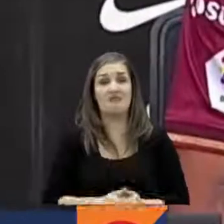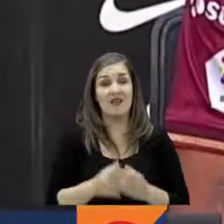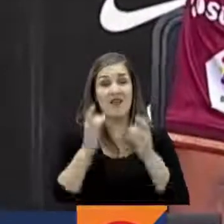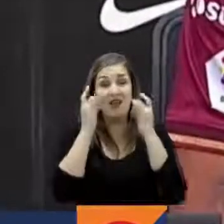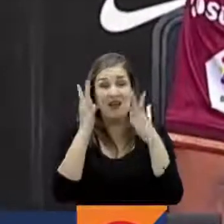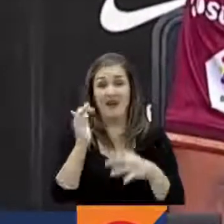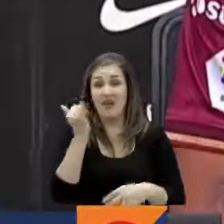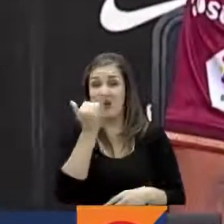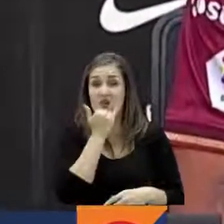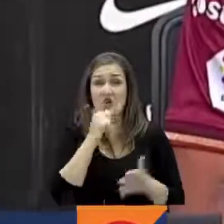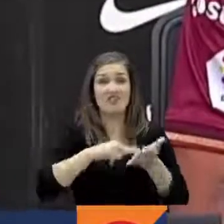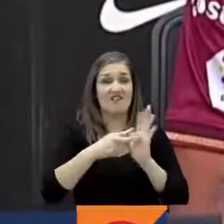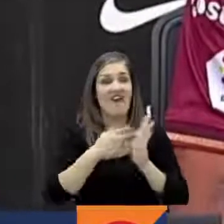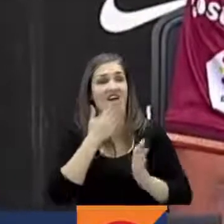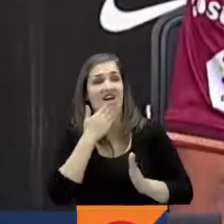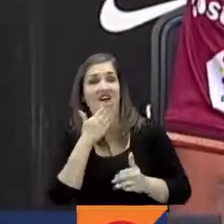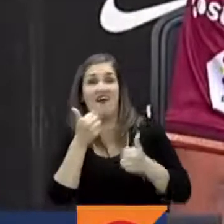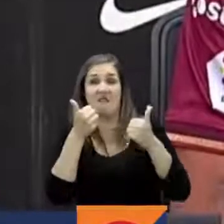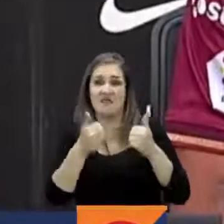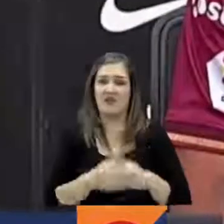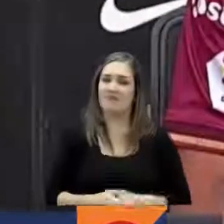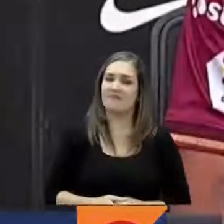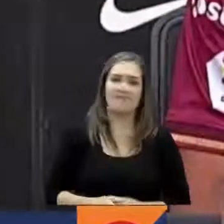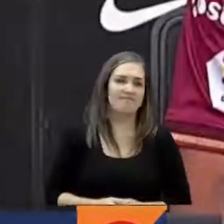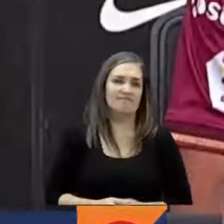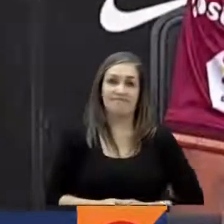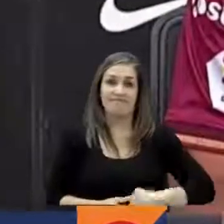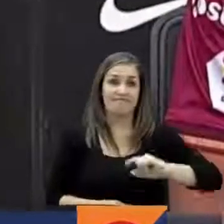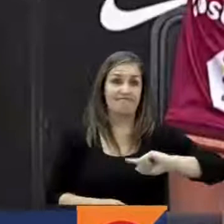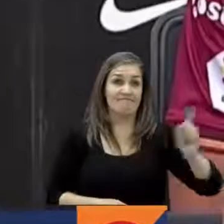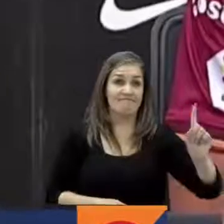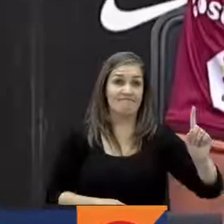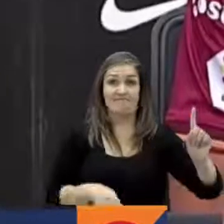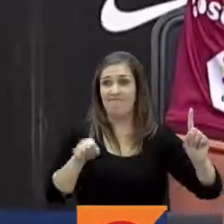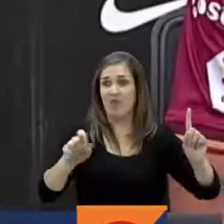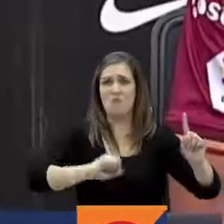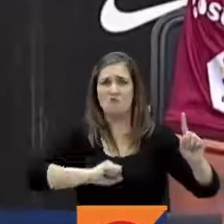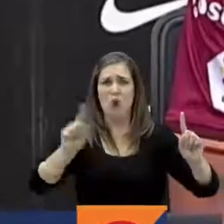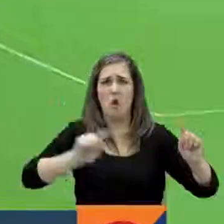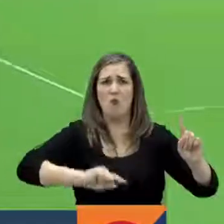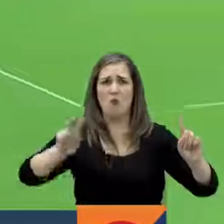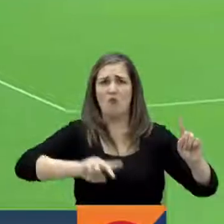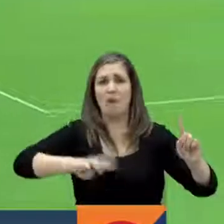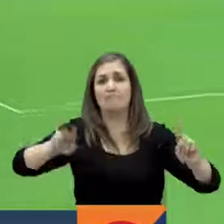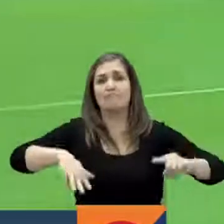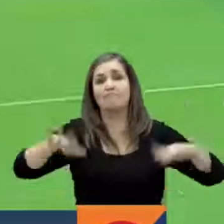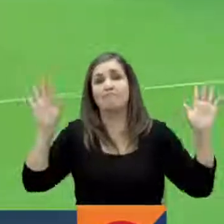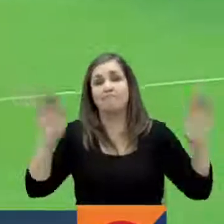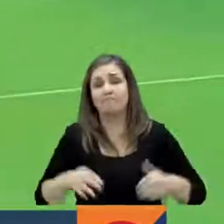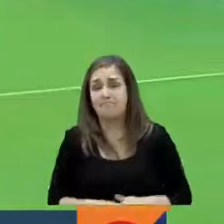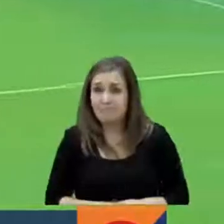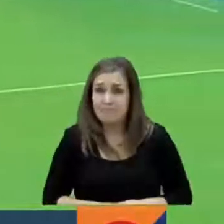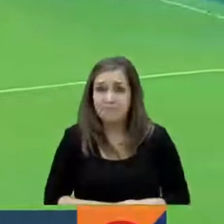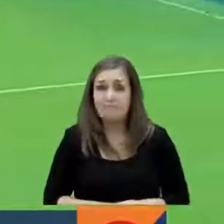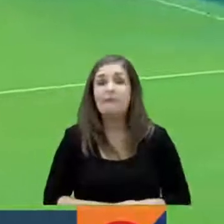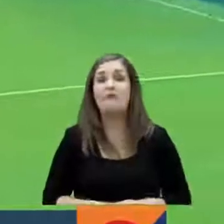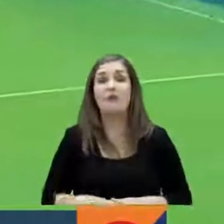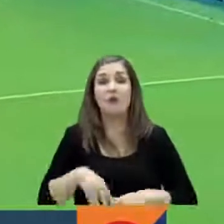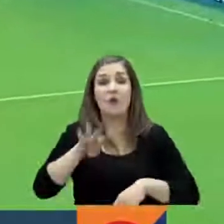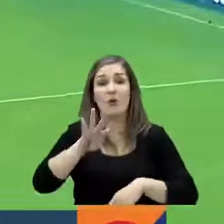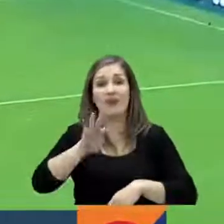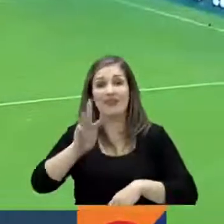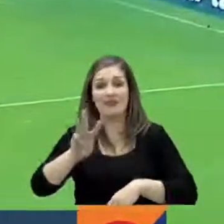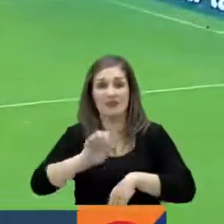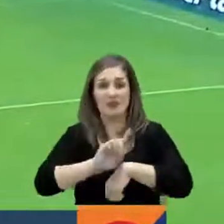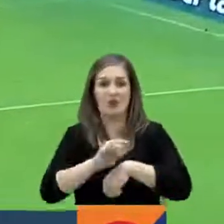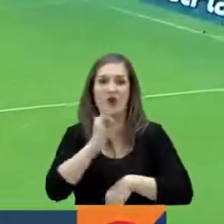podemos dar esa posibilidad a Nacional porque cobra como cobró por ventanilla. Y así es. Al 43, en un error del portero